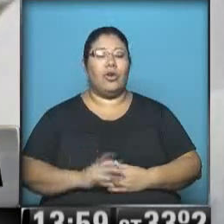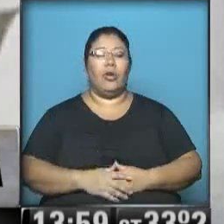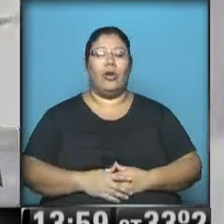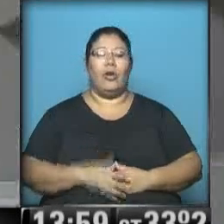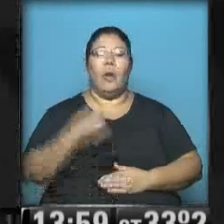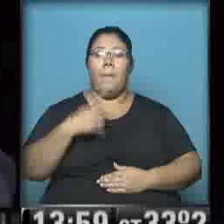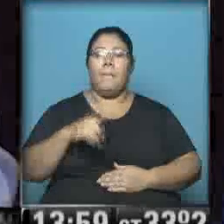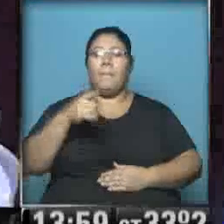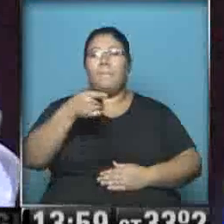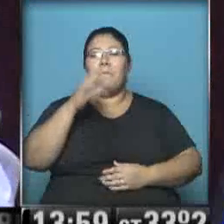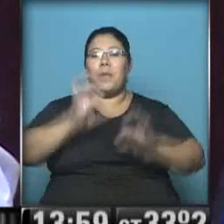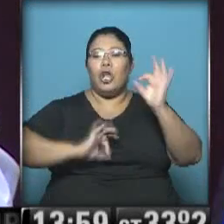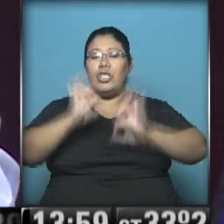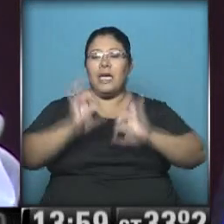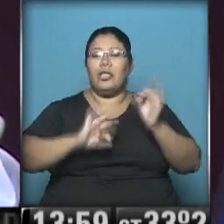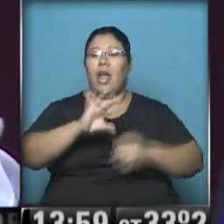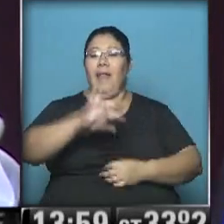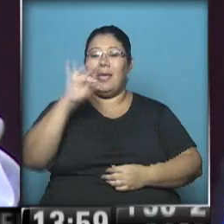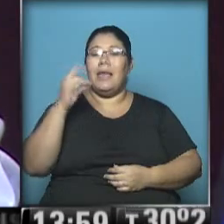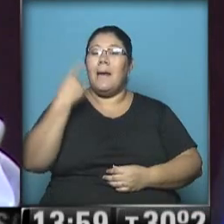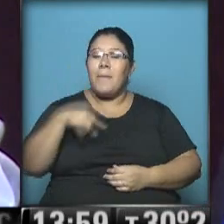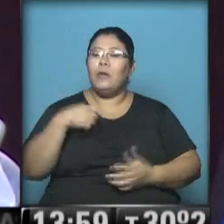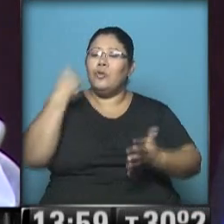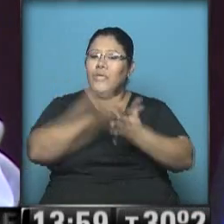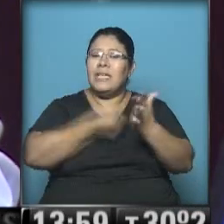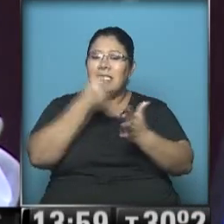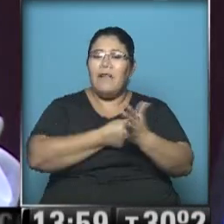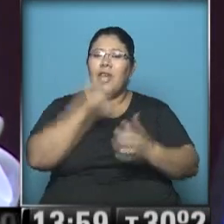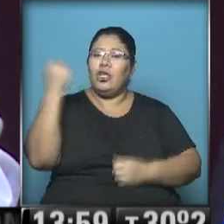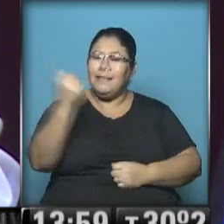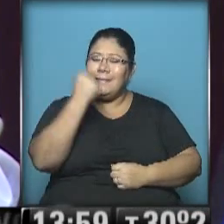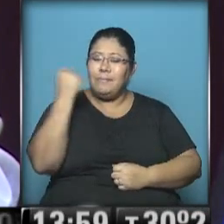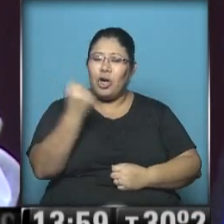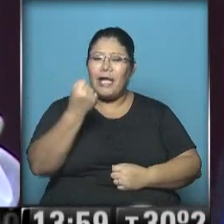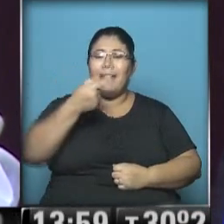este proyecto, pero es un desafío muy interesante, muy intenso,